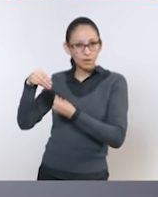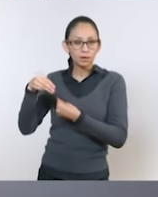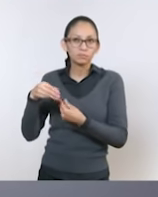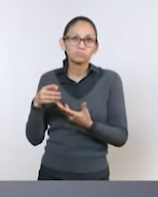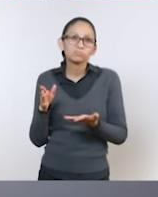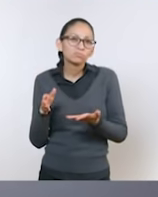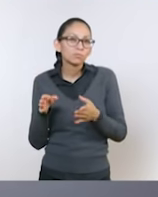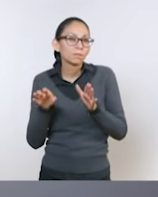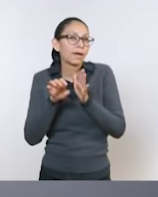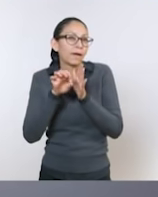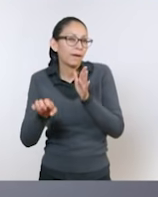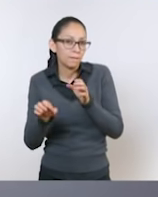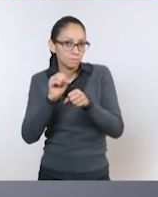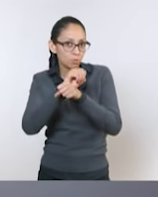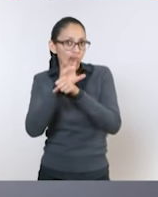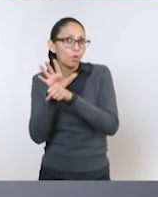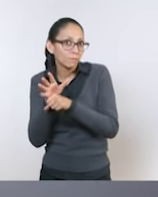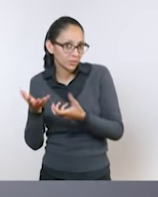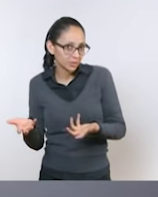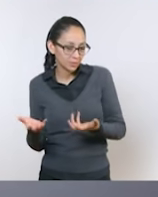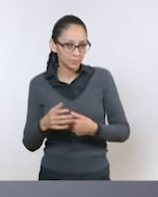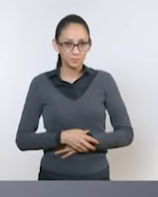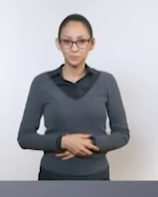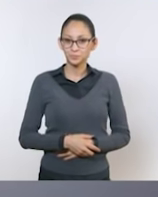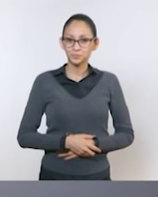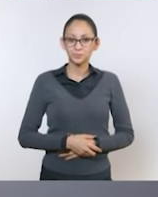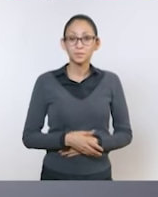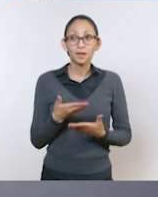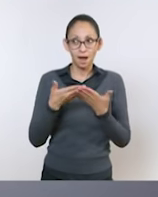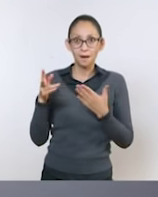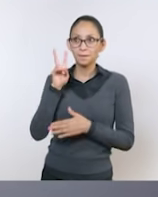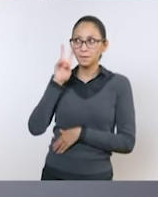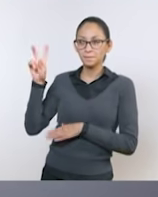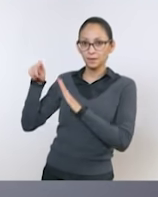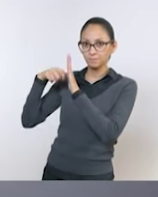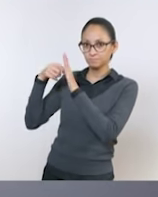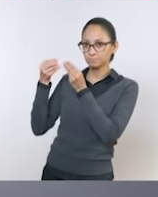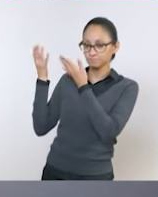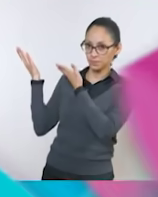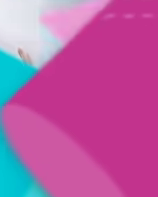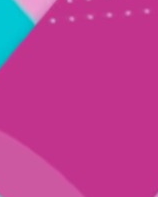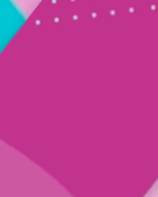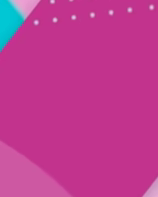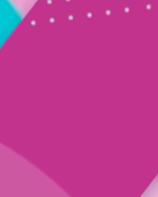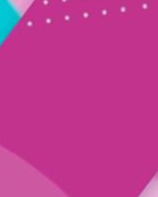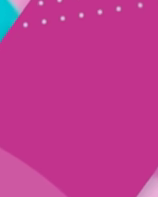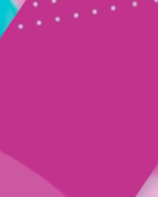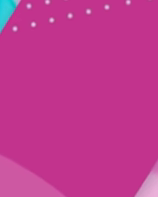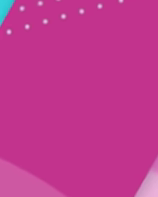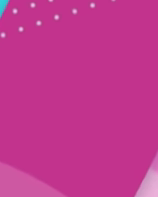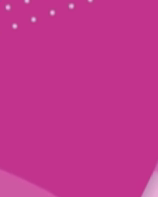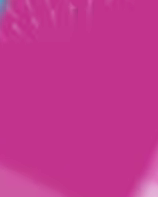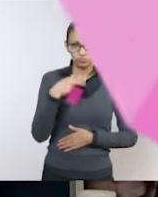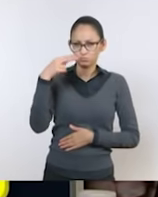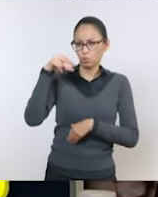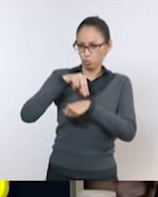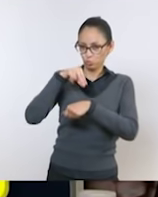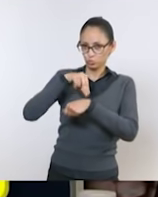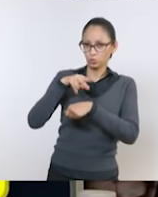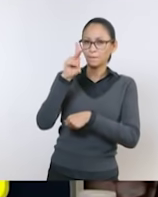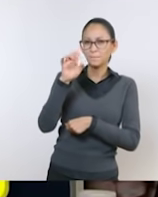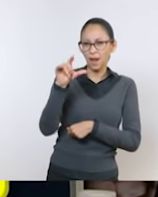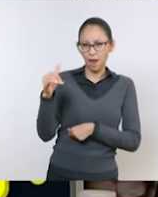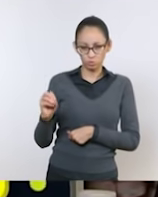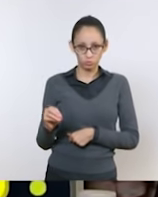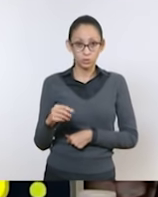enfermedades transmisibles como el COVID-19? Uy, vamos a verlo. Hola, soy el